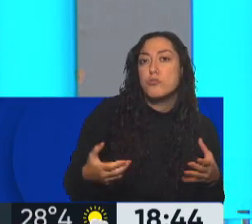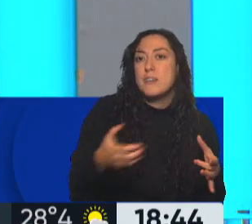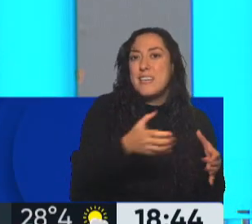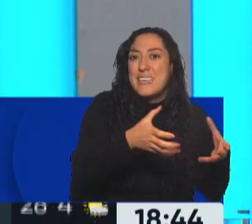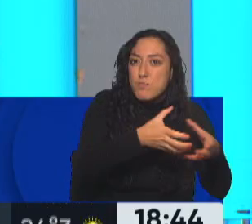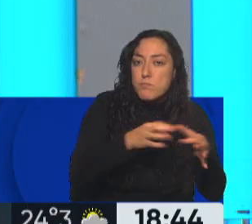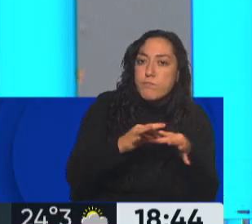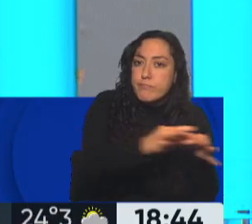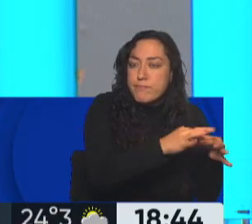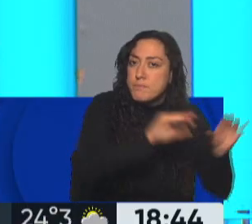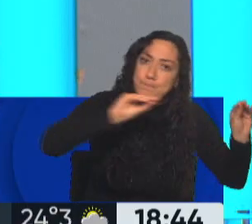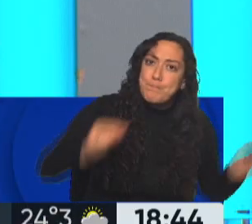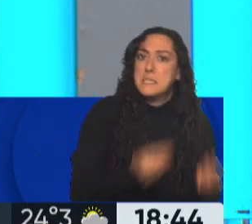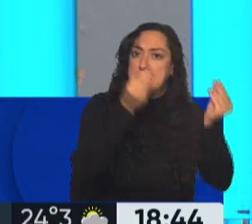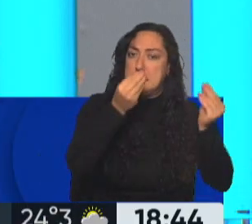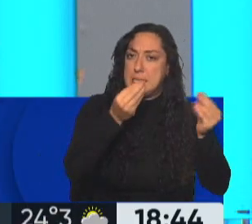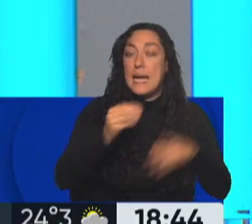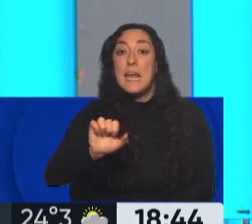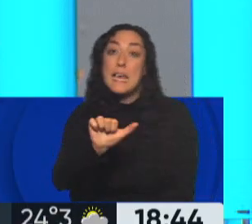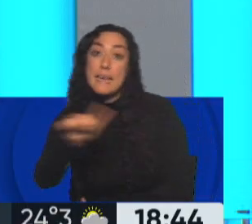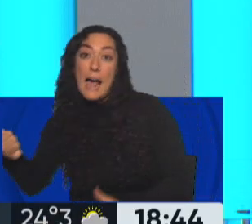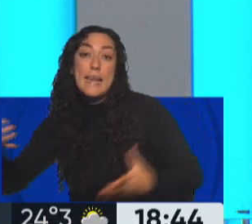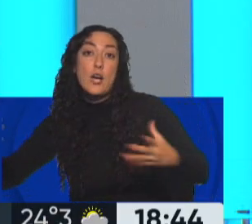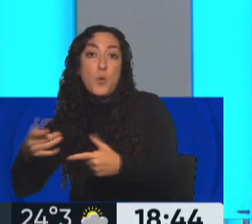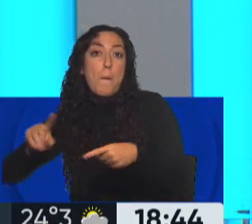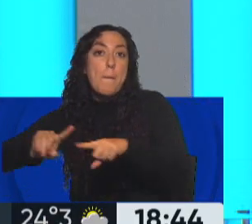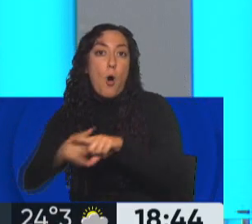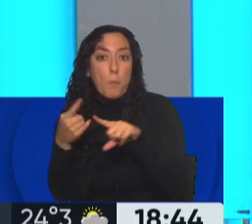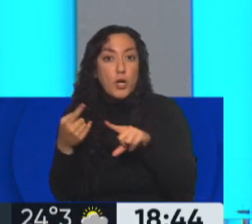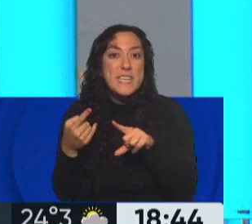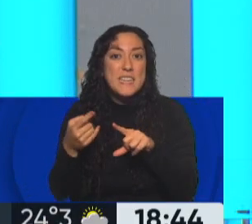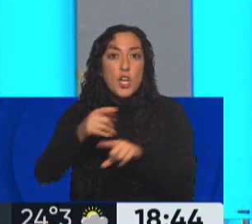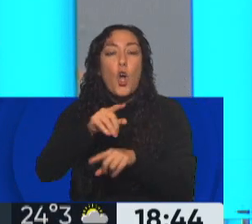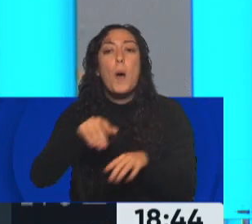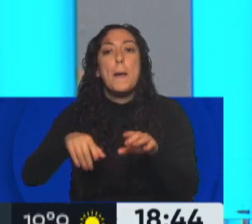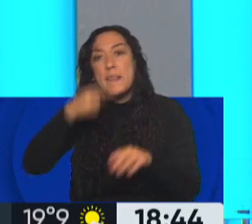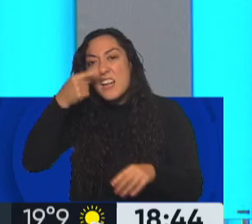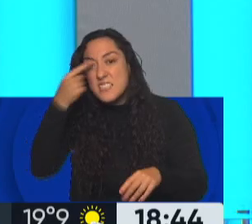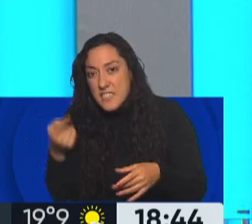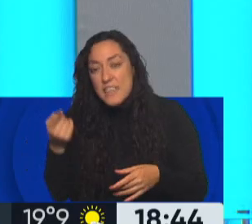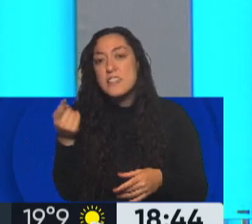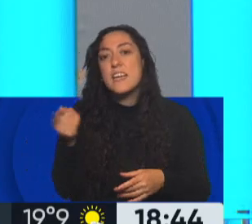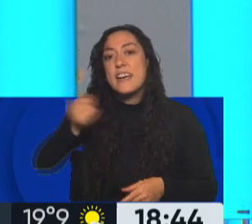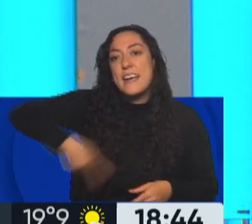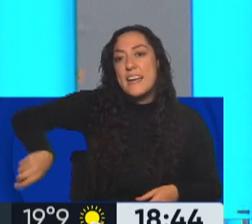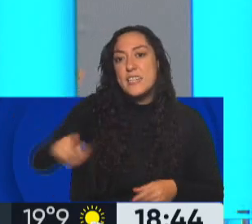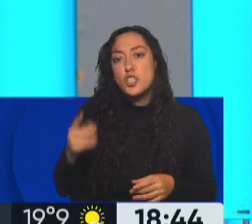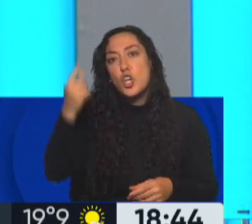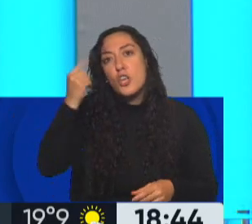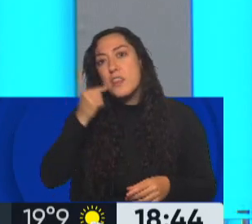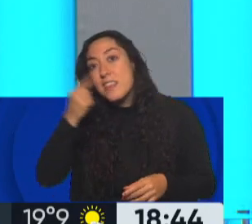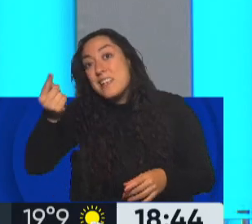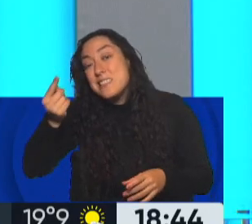grandes perdedores de esta elección. ¿Quién ganó? El partido que gana es interesante porque se consideran